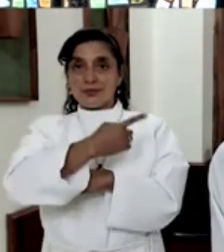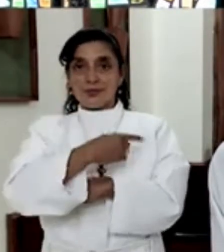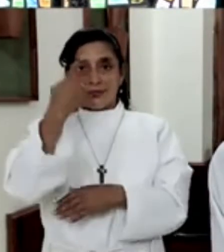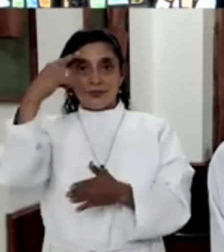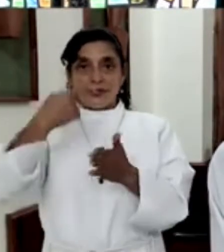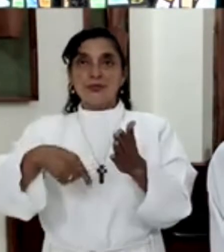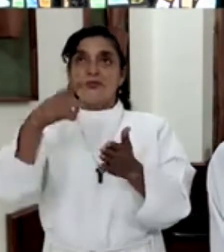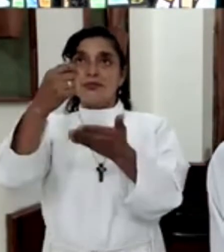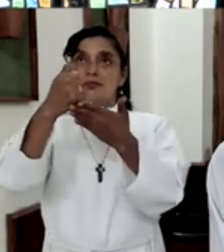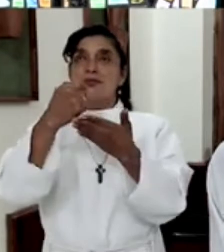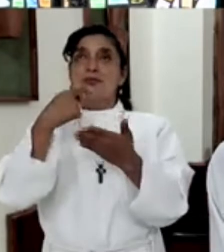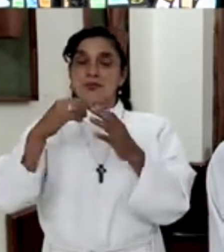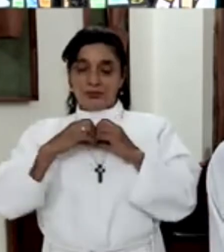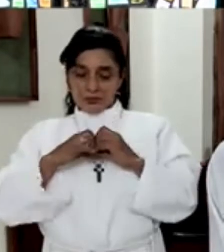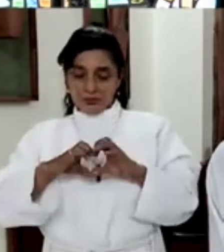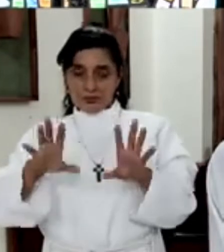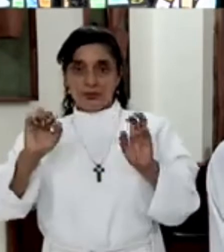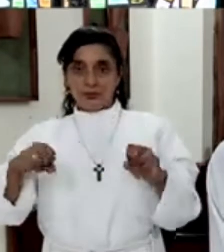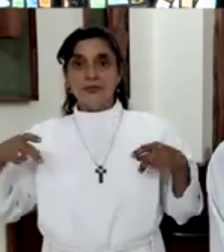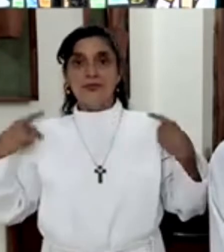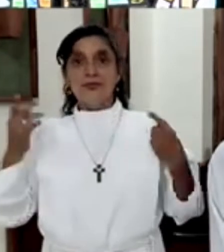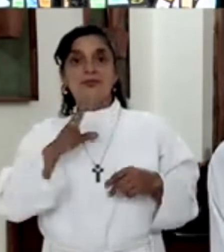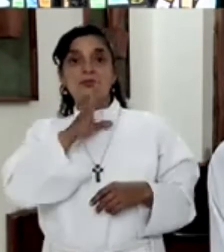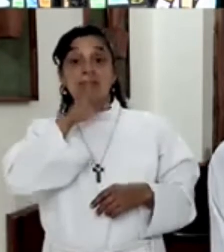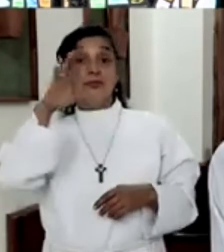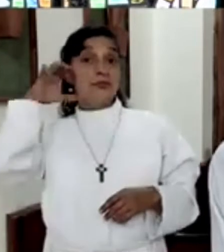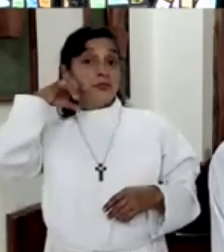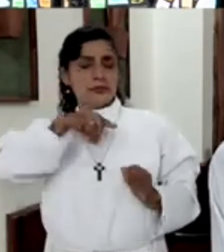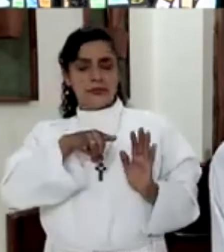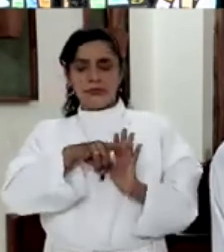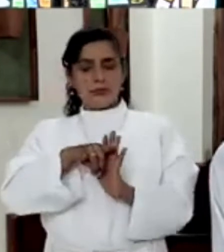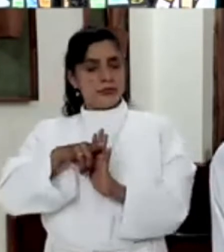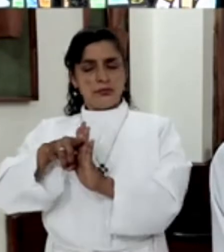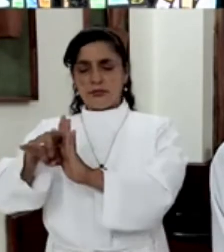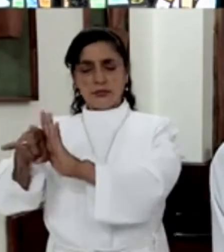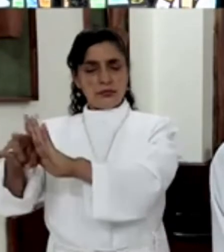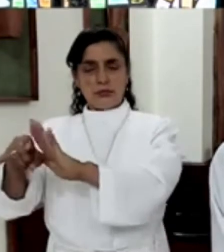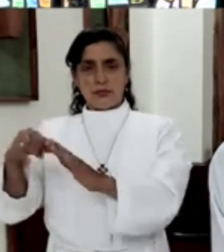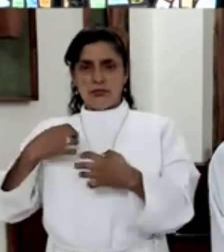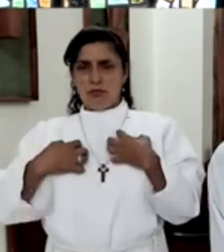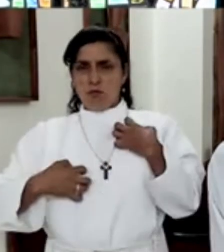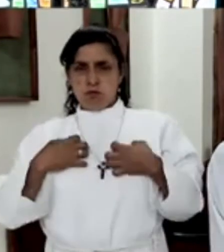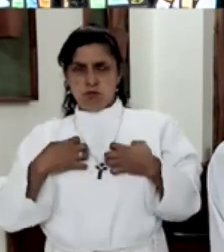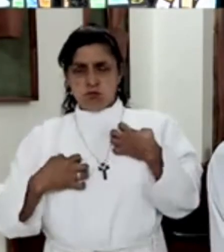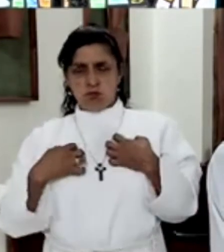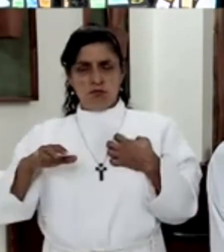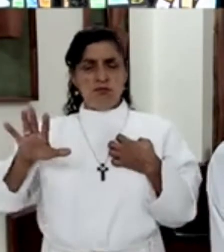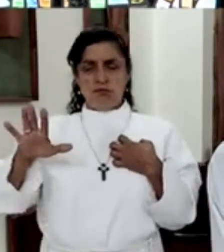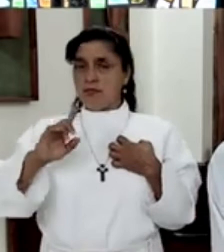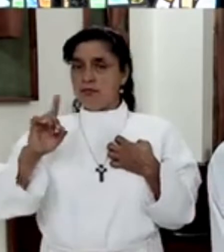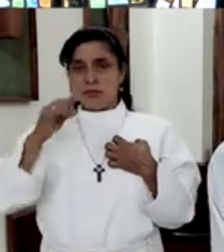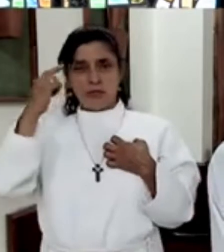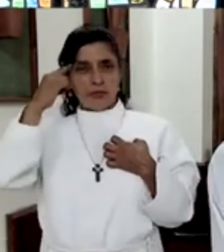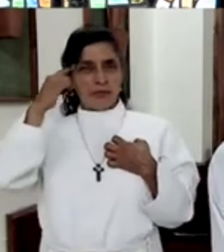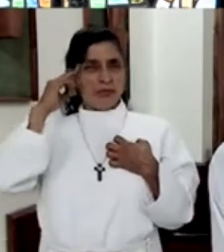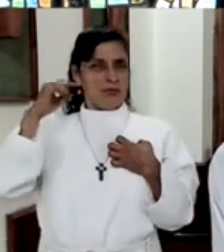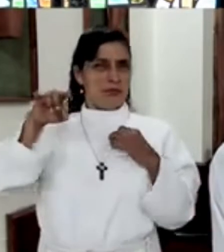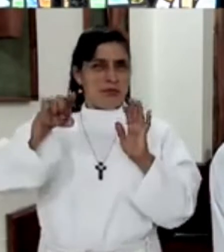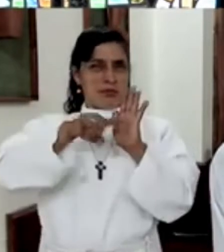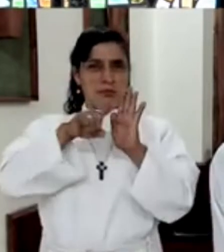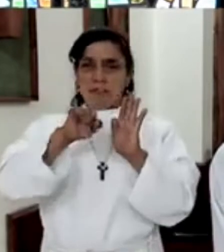días, para que, ayudados por tu misericordia, vivamos siempre libres de pecado y protegidos de toda